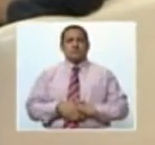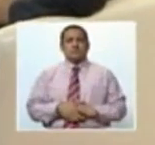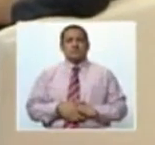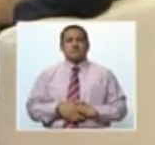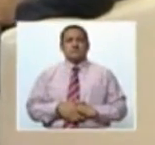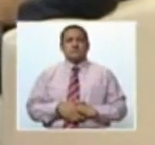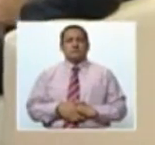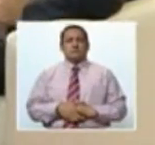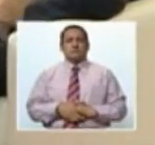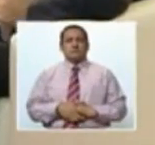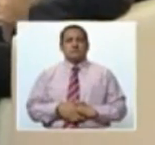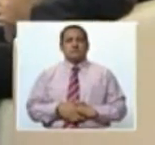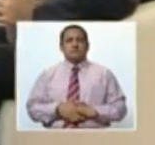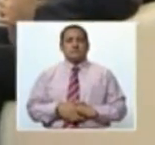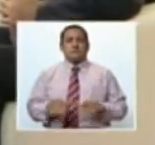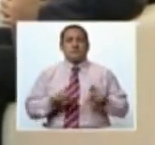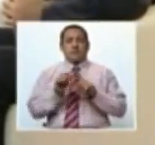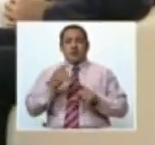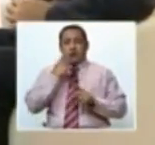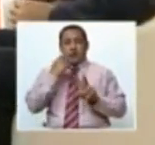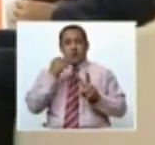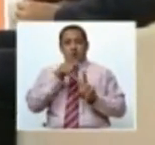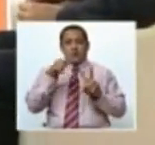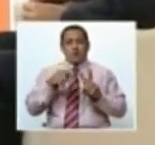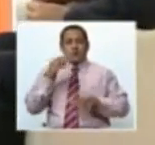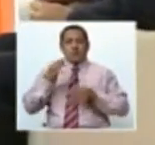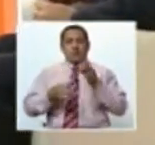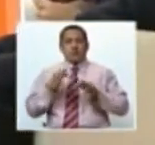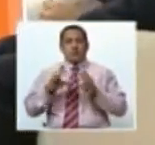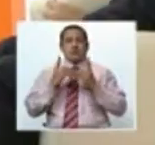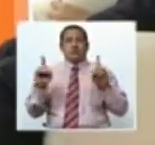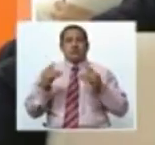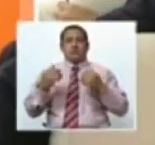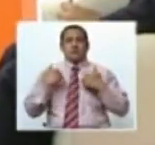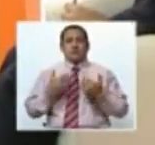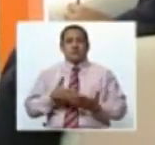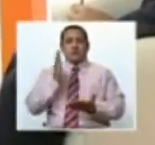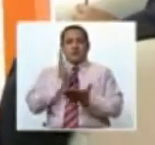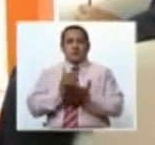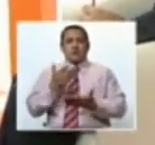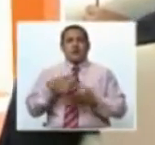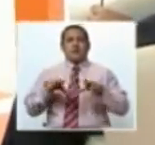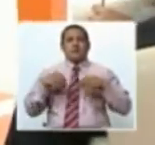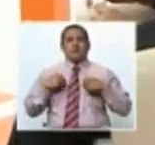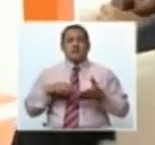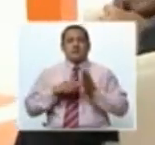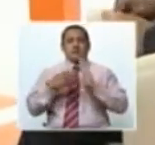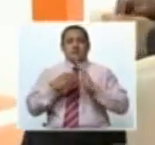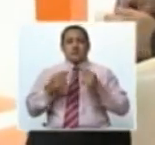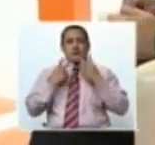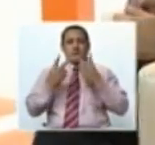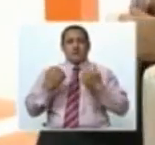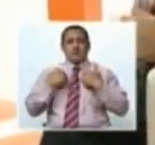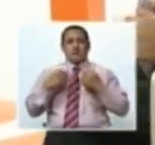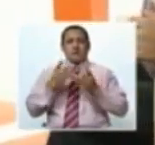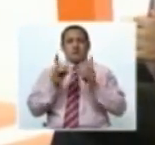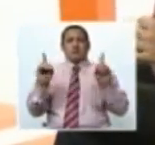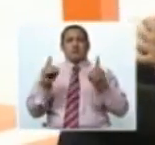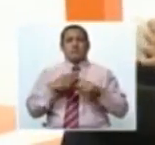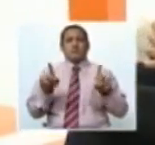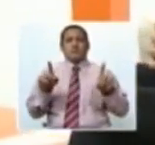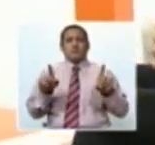y finalmente el demandante en el proceso de divorcio obtiene una sentencia fundada, es decir, se obtiene el